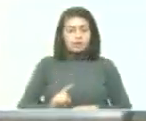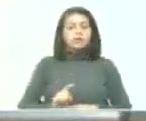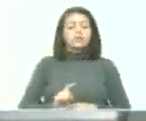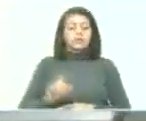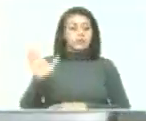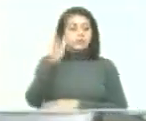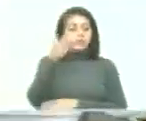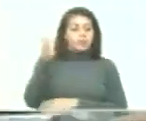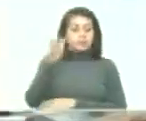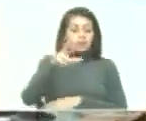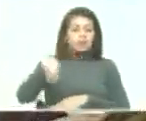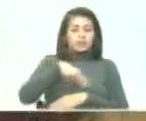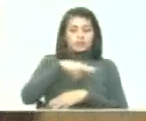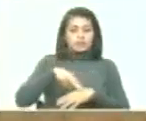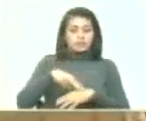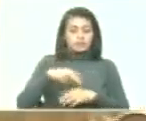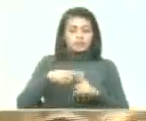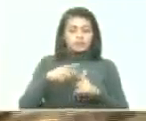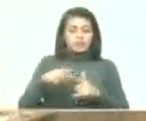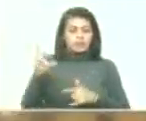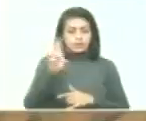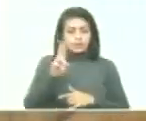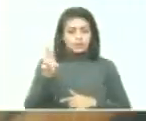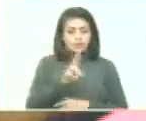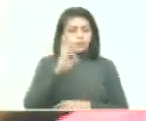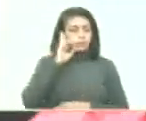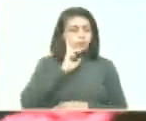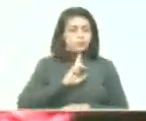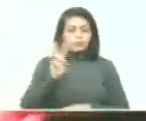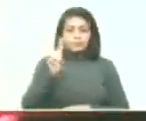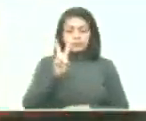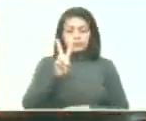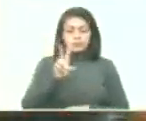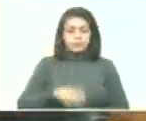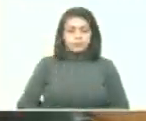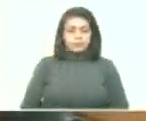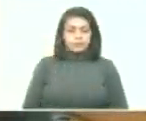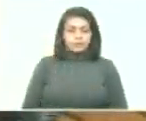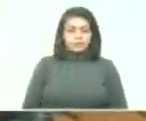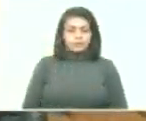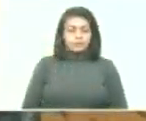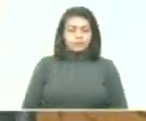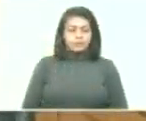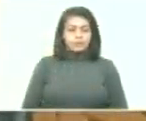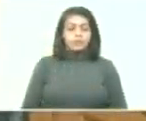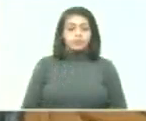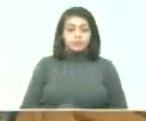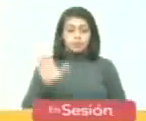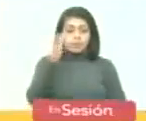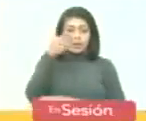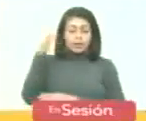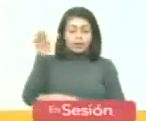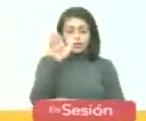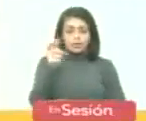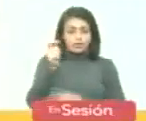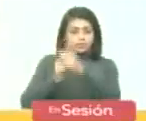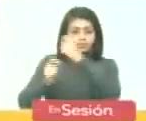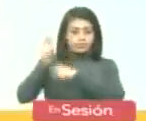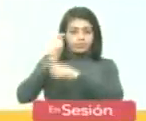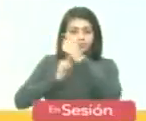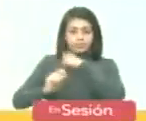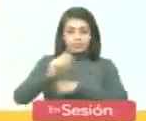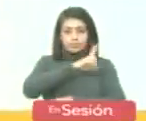de la bandera nacional en la República Bolivariana de Venezuela. Bandera que fue izada por el